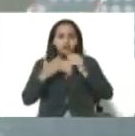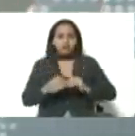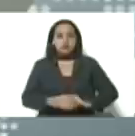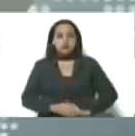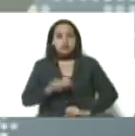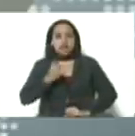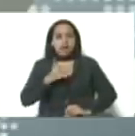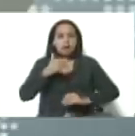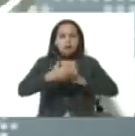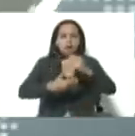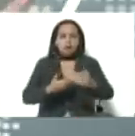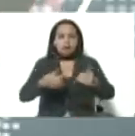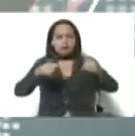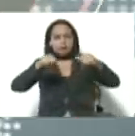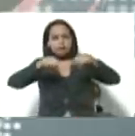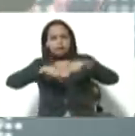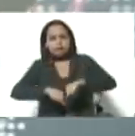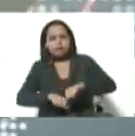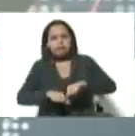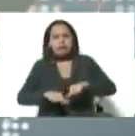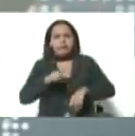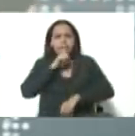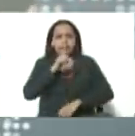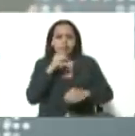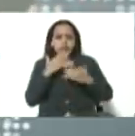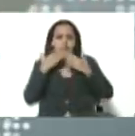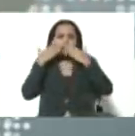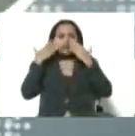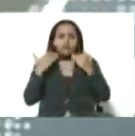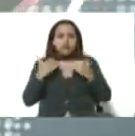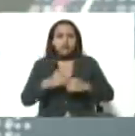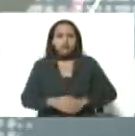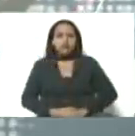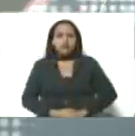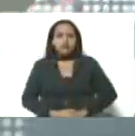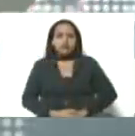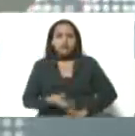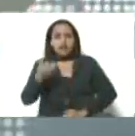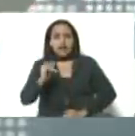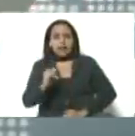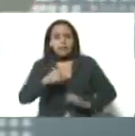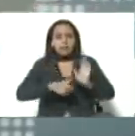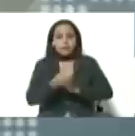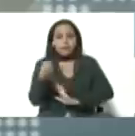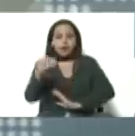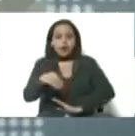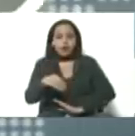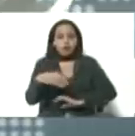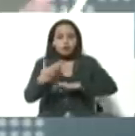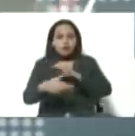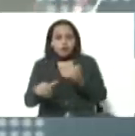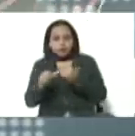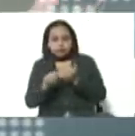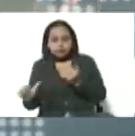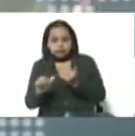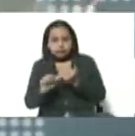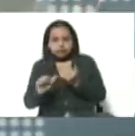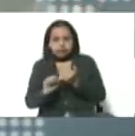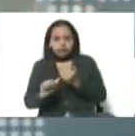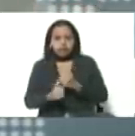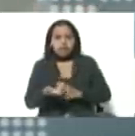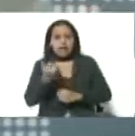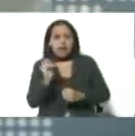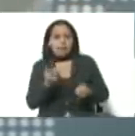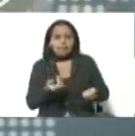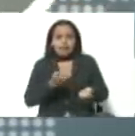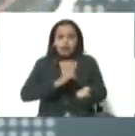pronunciados y marcados de la función respiratoria a la que se agregó la insuficiencia renal y esto agravó